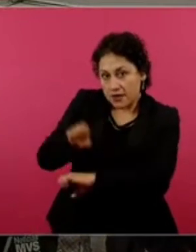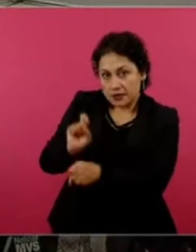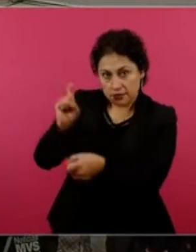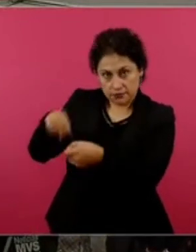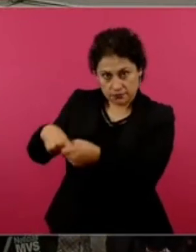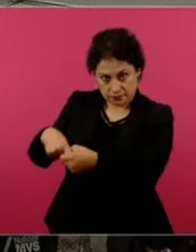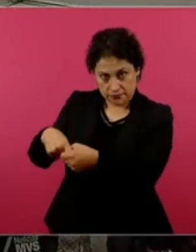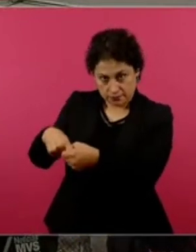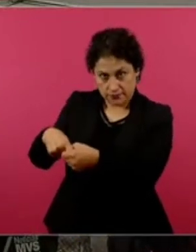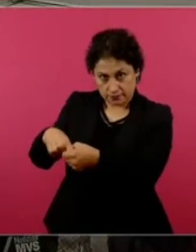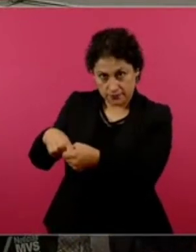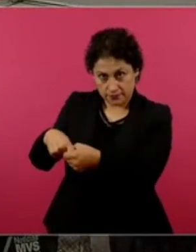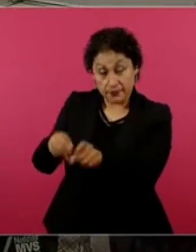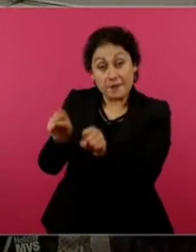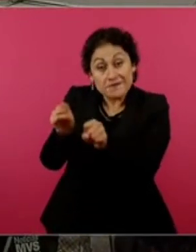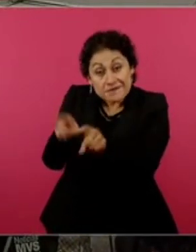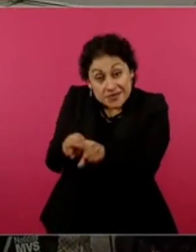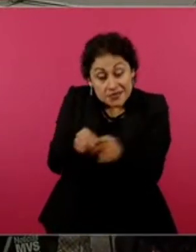así es.